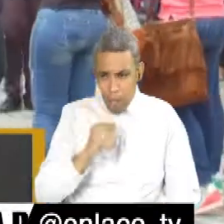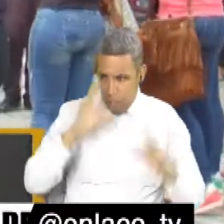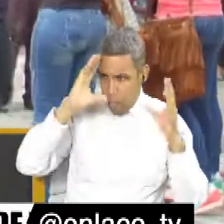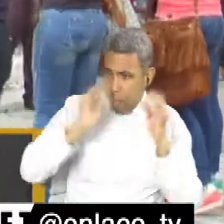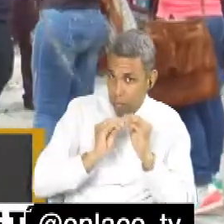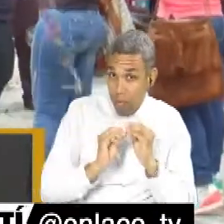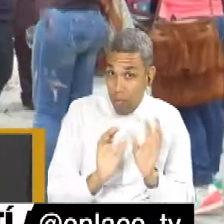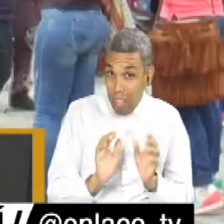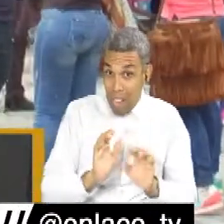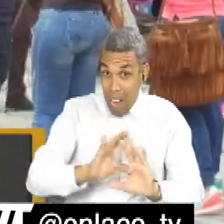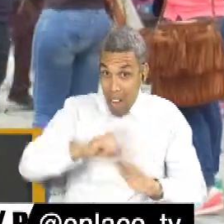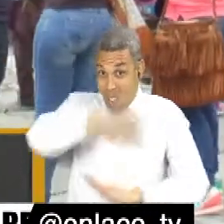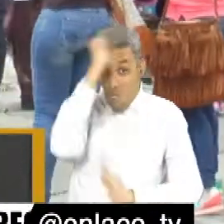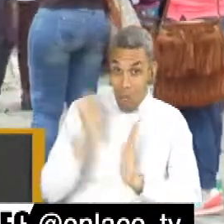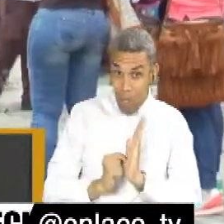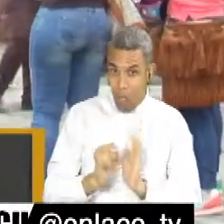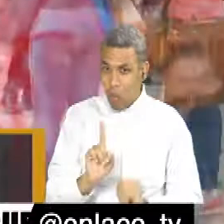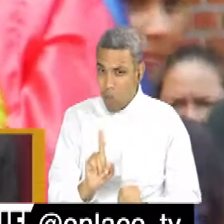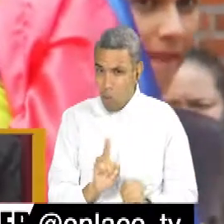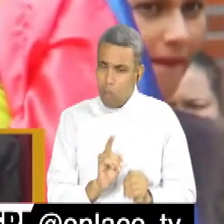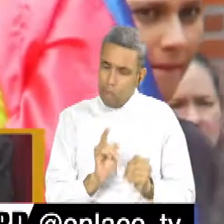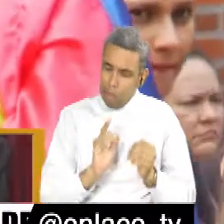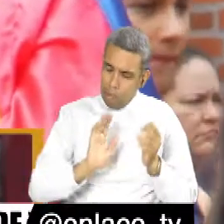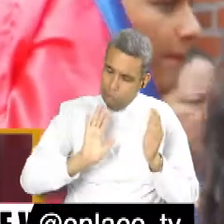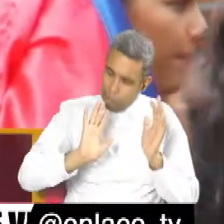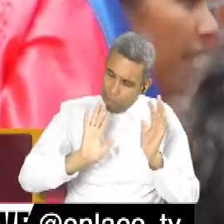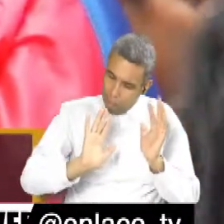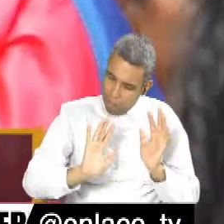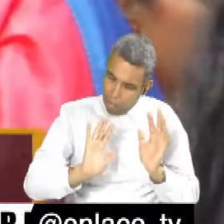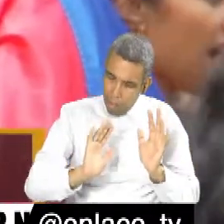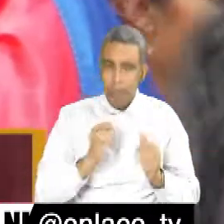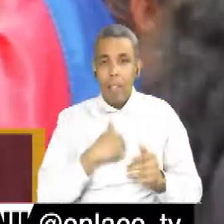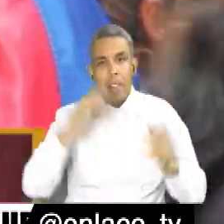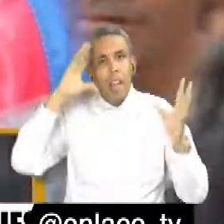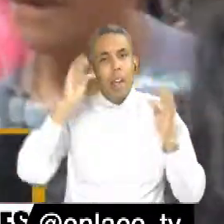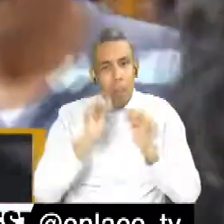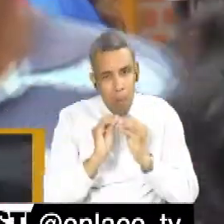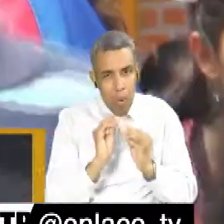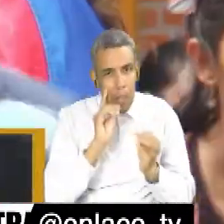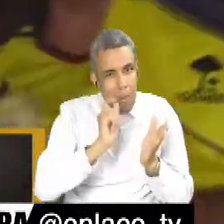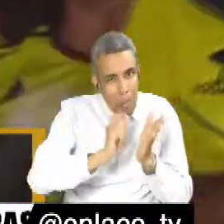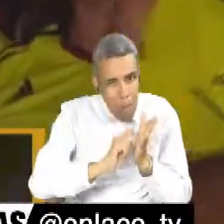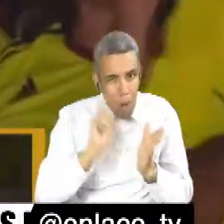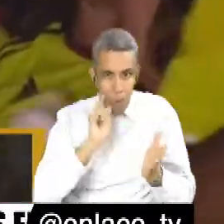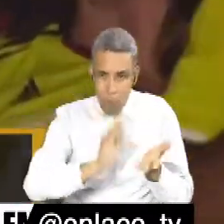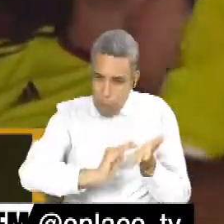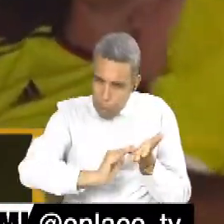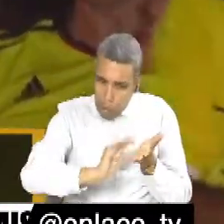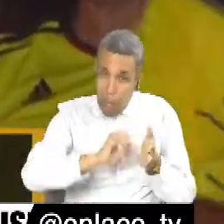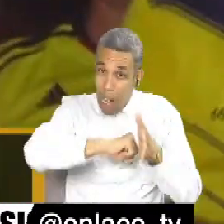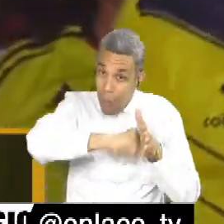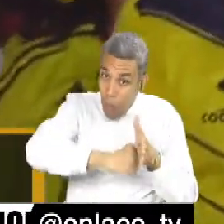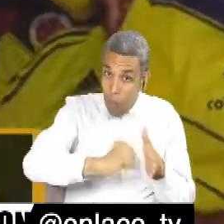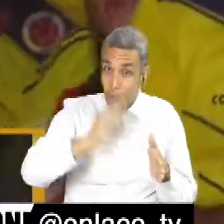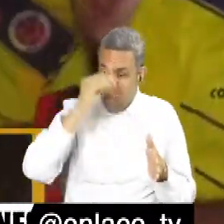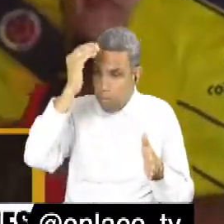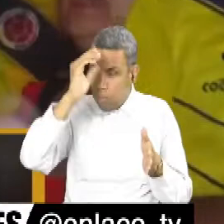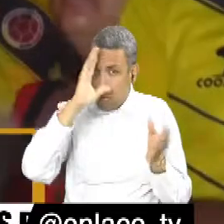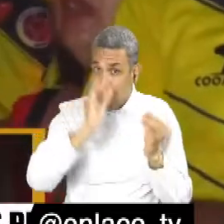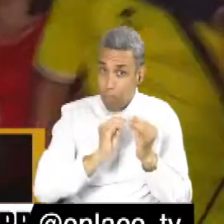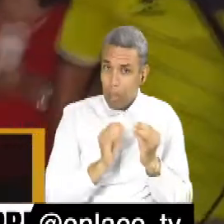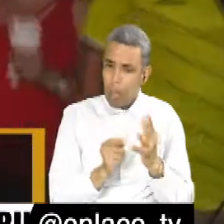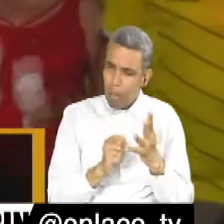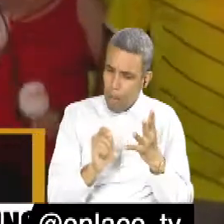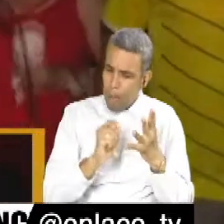acuerdos importantes como el sistema general de participaciones y algunas prerrogativas a nivel empresarial y laboral. El presidente de FECODE, Carlos